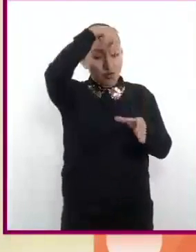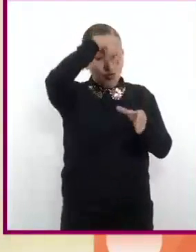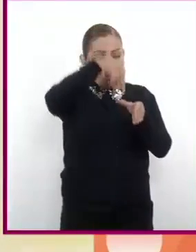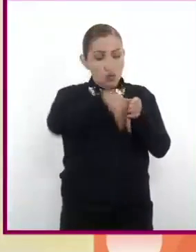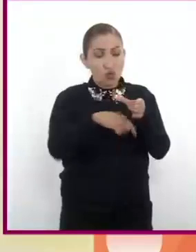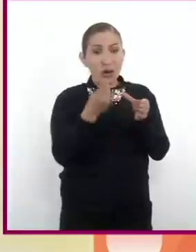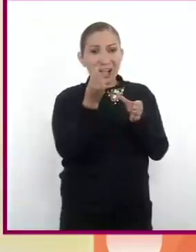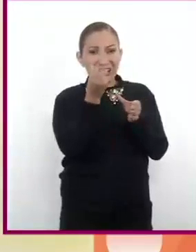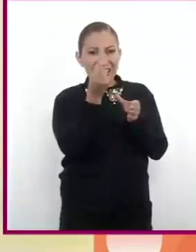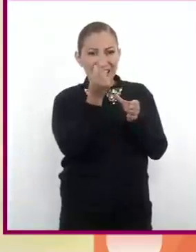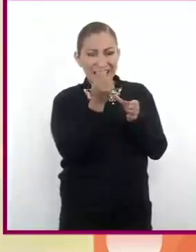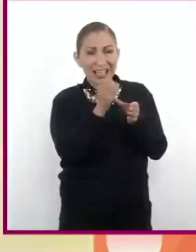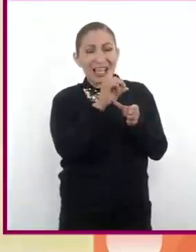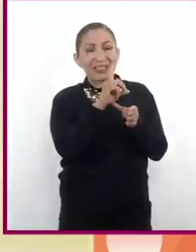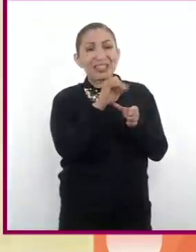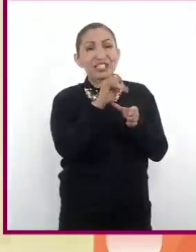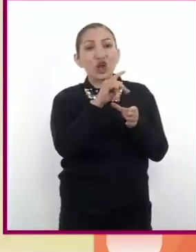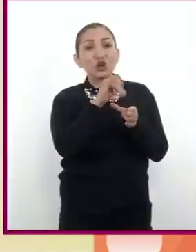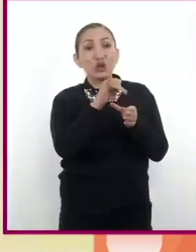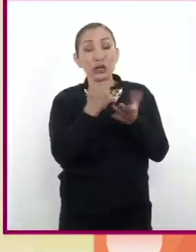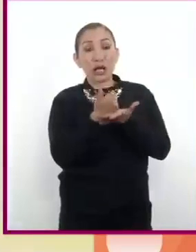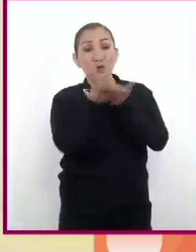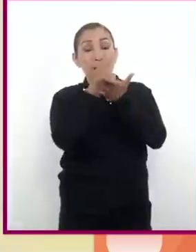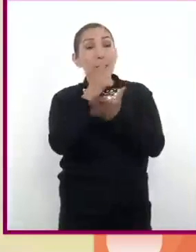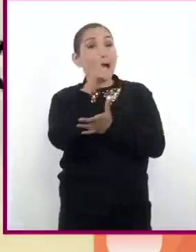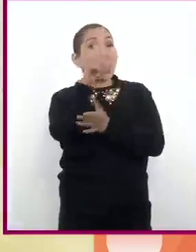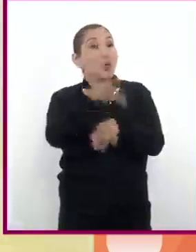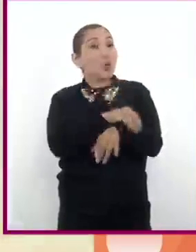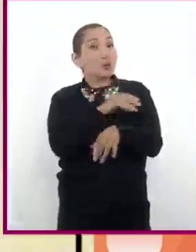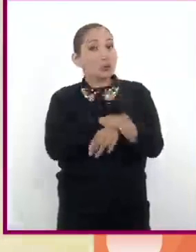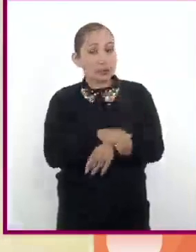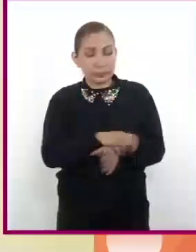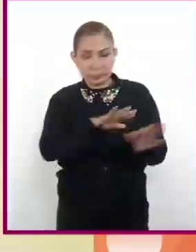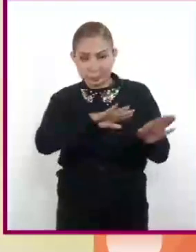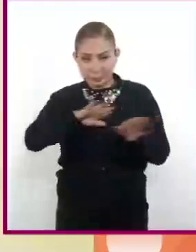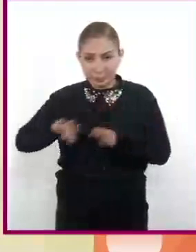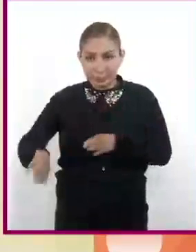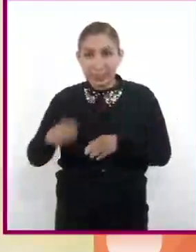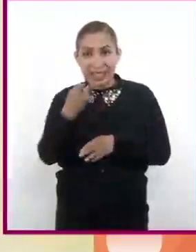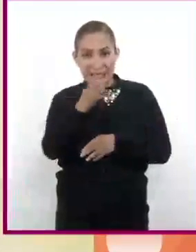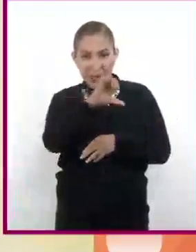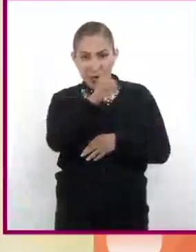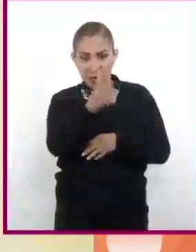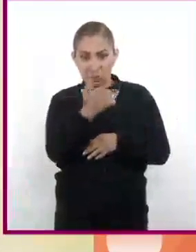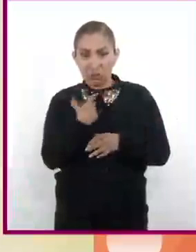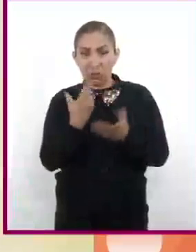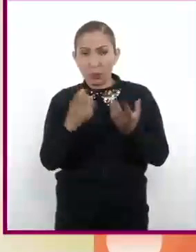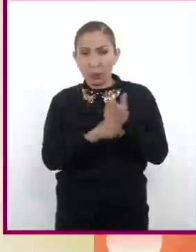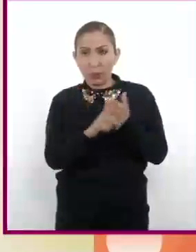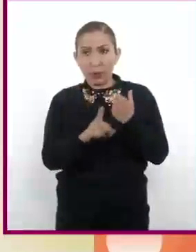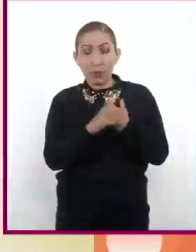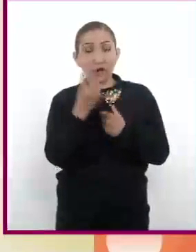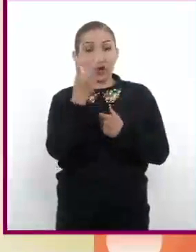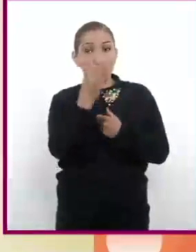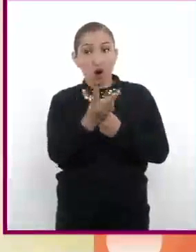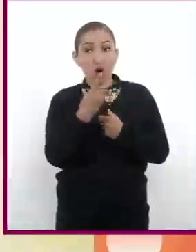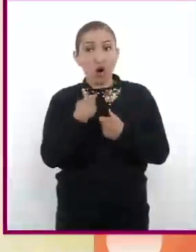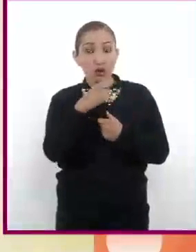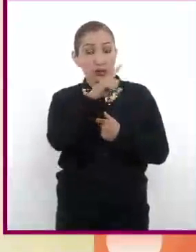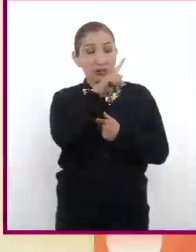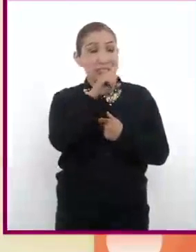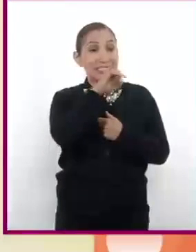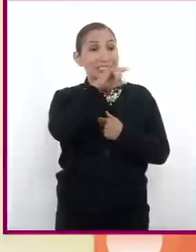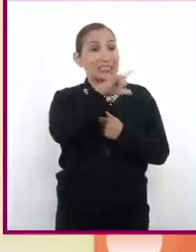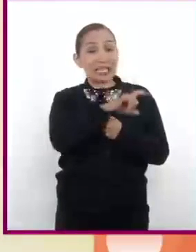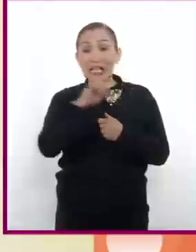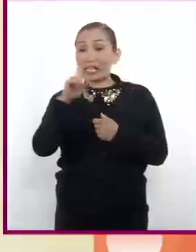en ciertas disoluciones generan electricidad. En cambio, en este otro caso, utilizamos dos placas de zinc y